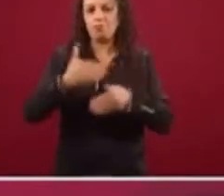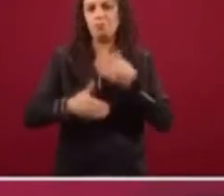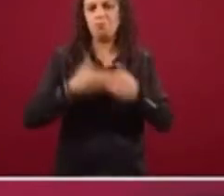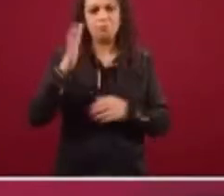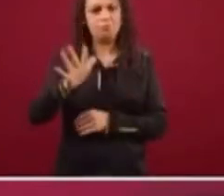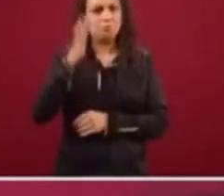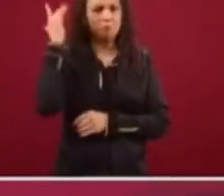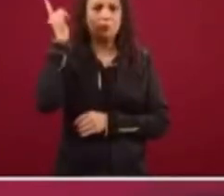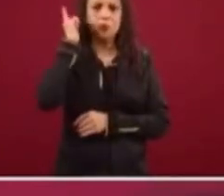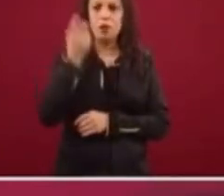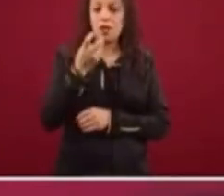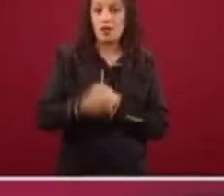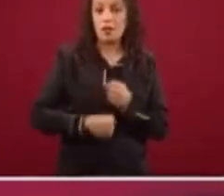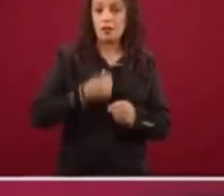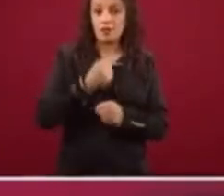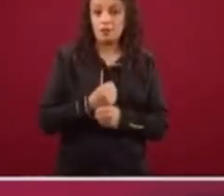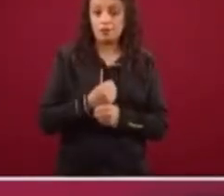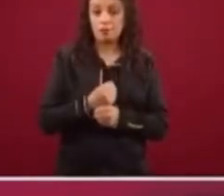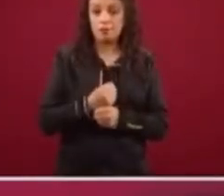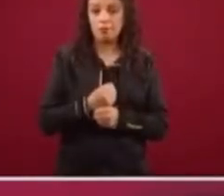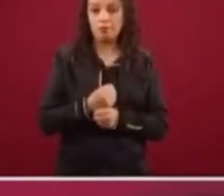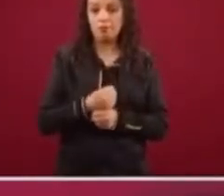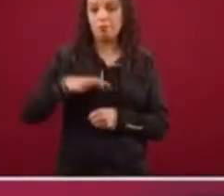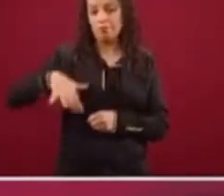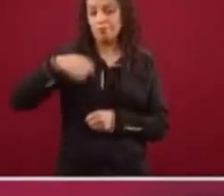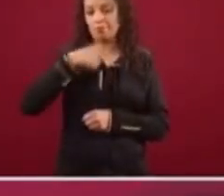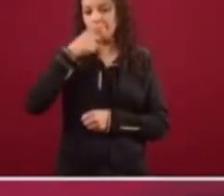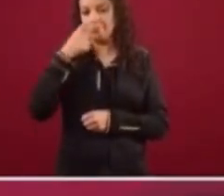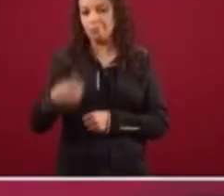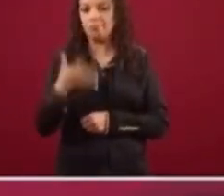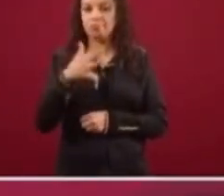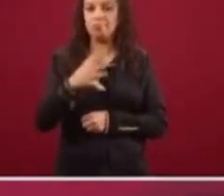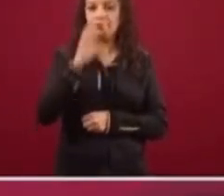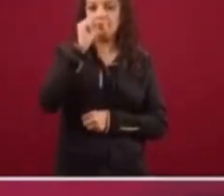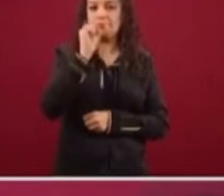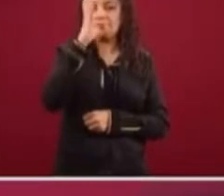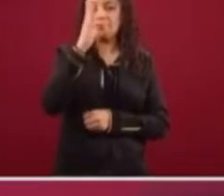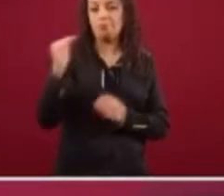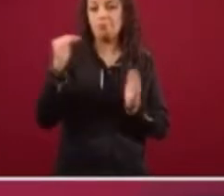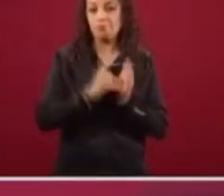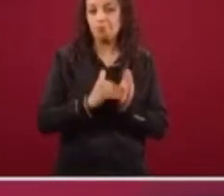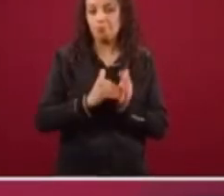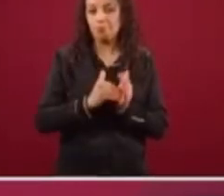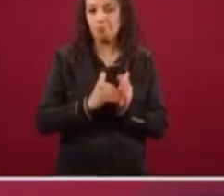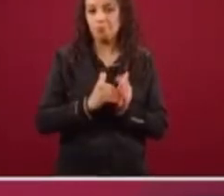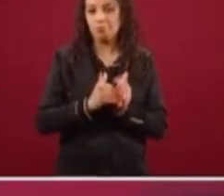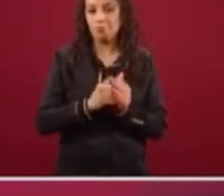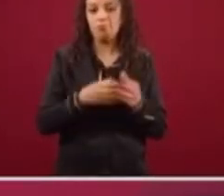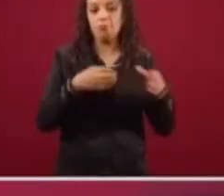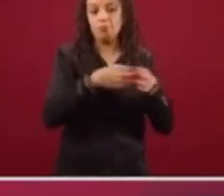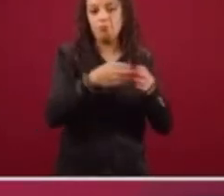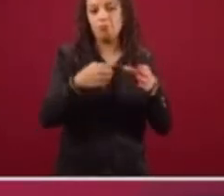año cubriremos como ya lo dije alrededor de 65 mil comunidades pequeñas